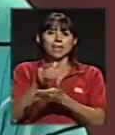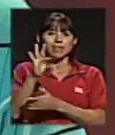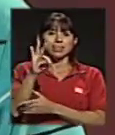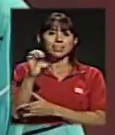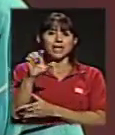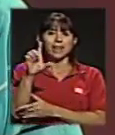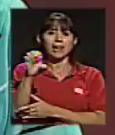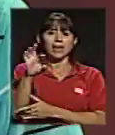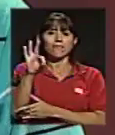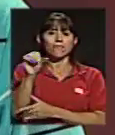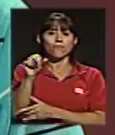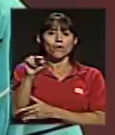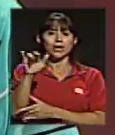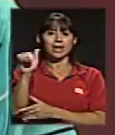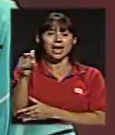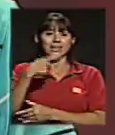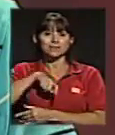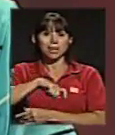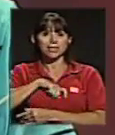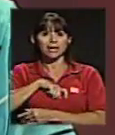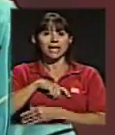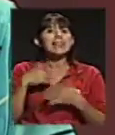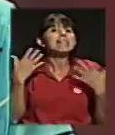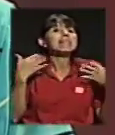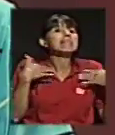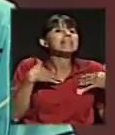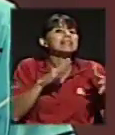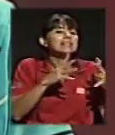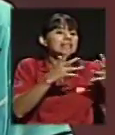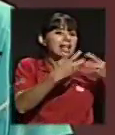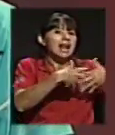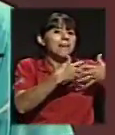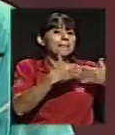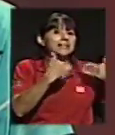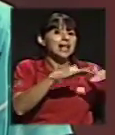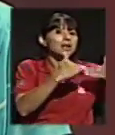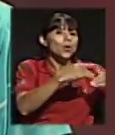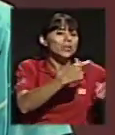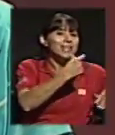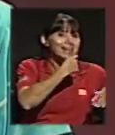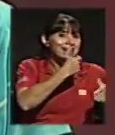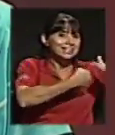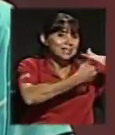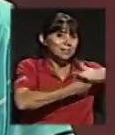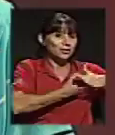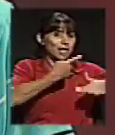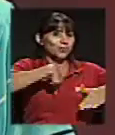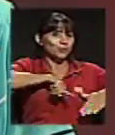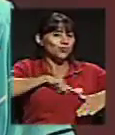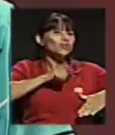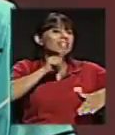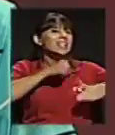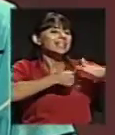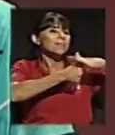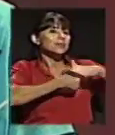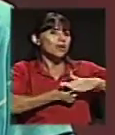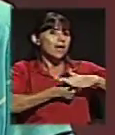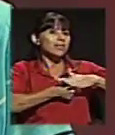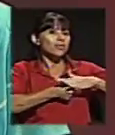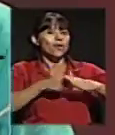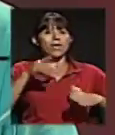este caso uno podría decir que es la empresa perjudicada. Es Telefónica de España la que